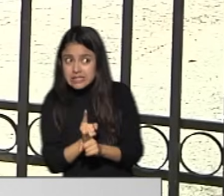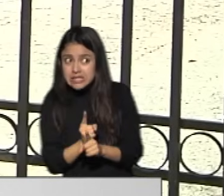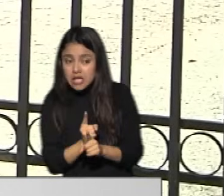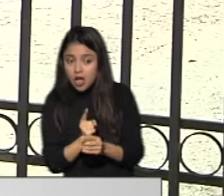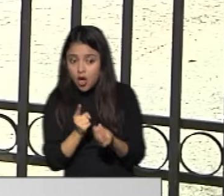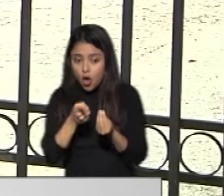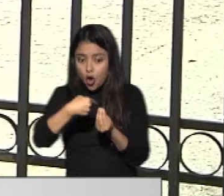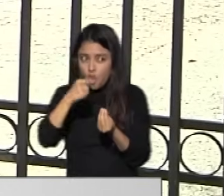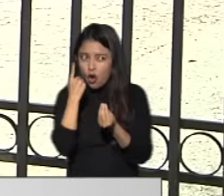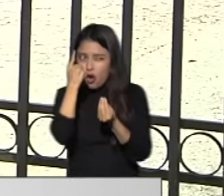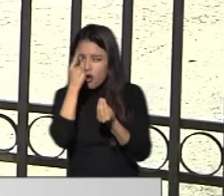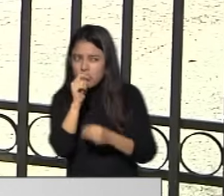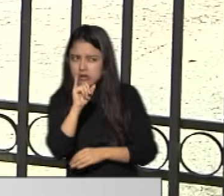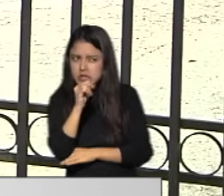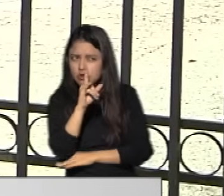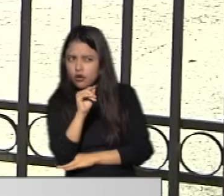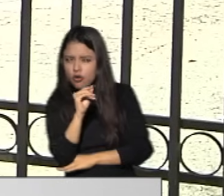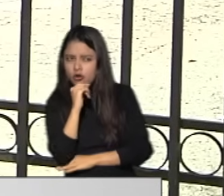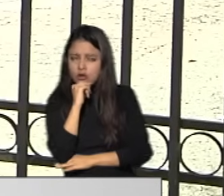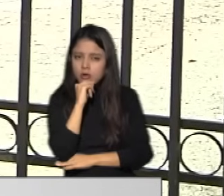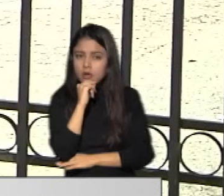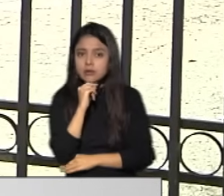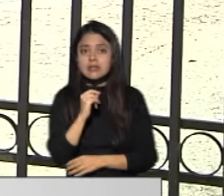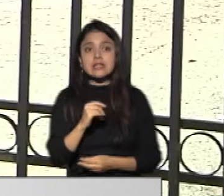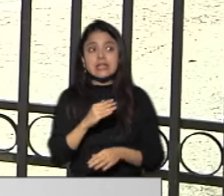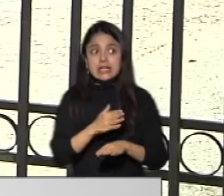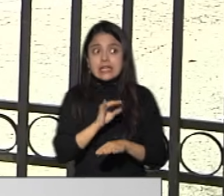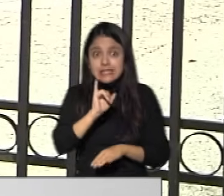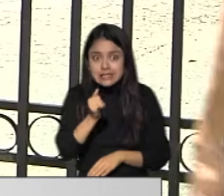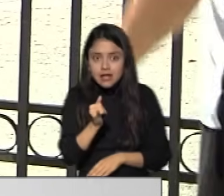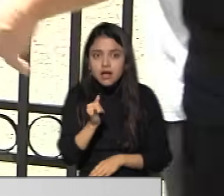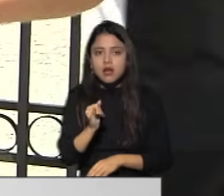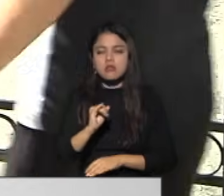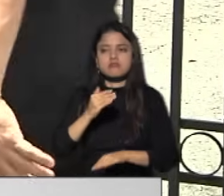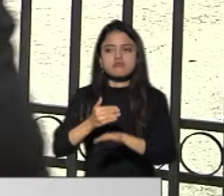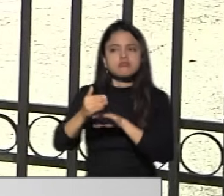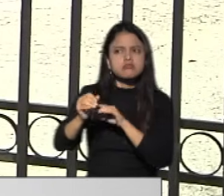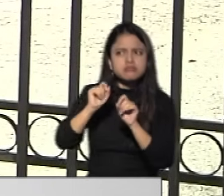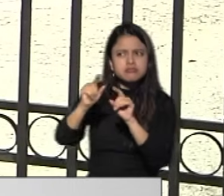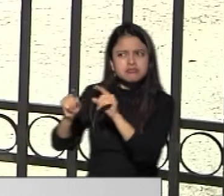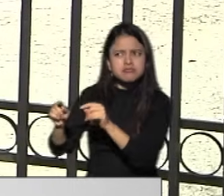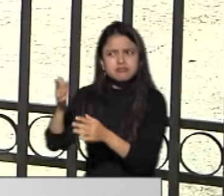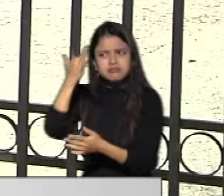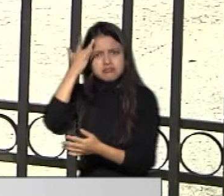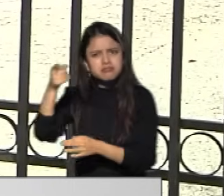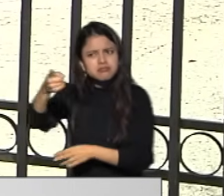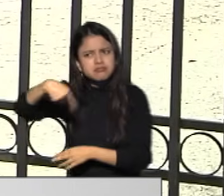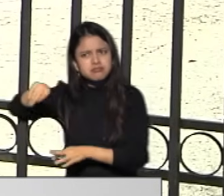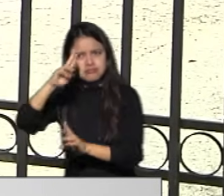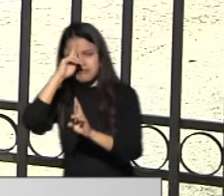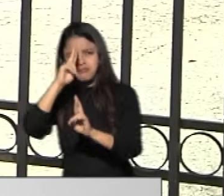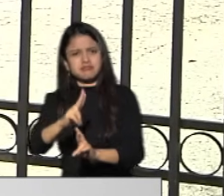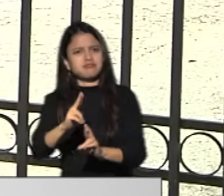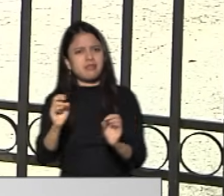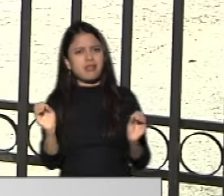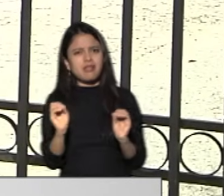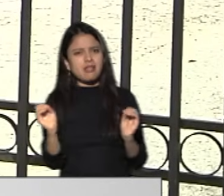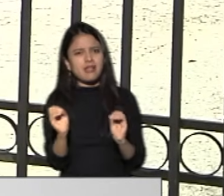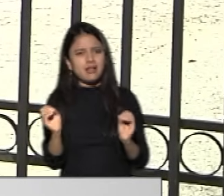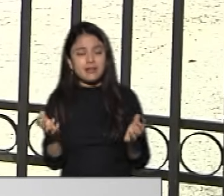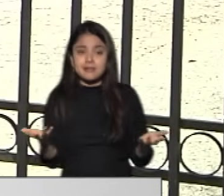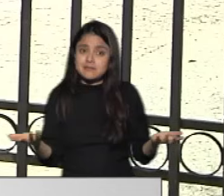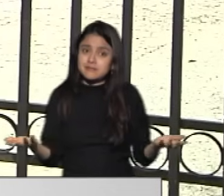se siguen lanzando ataques, se responsabilizan y lo hacemos precisamente por el respeto a este momento que es determinante de